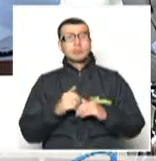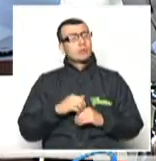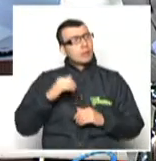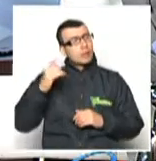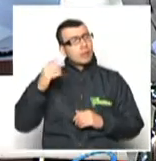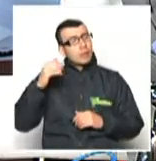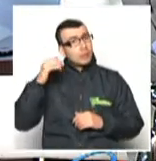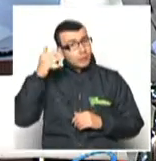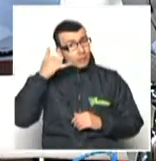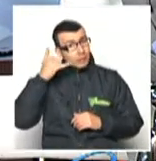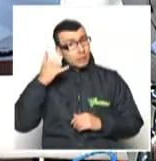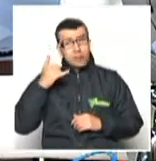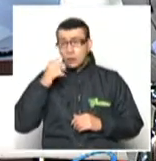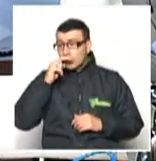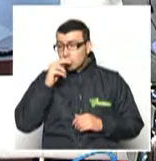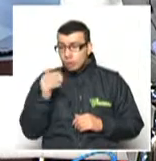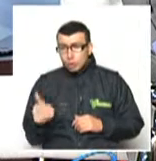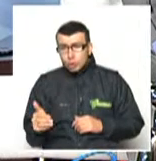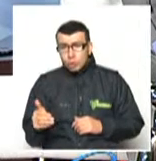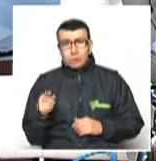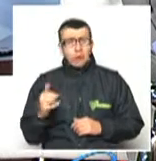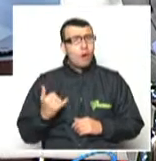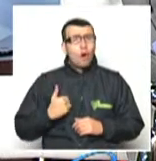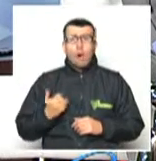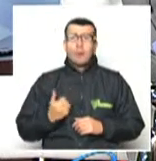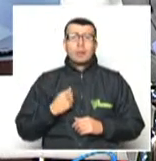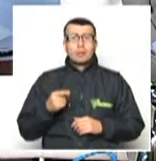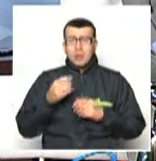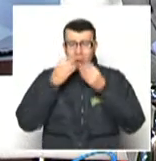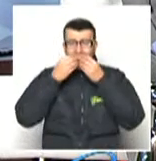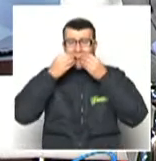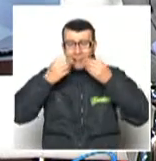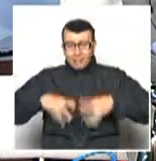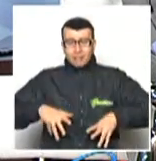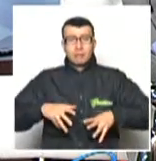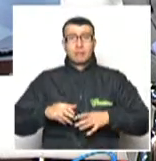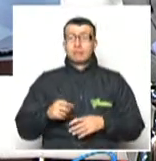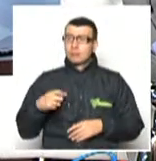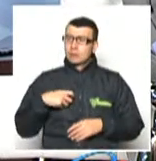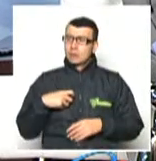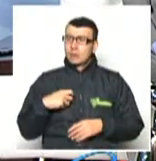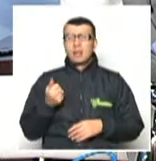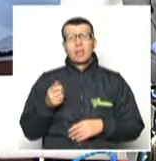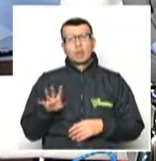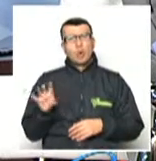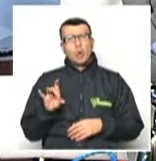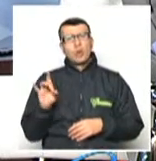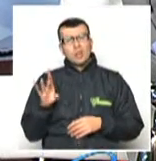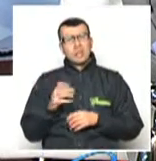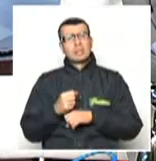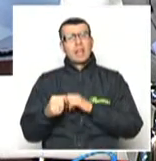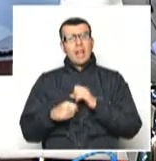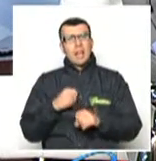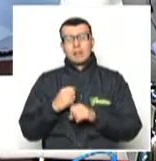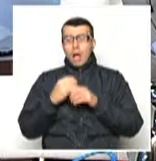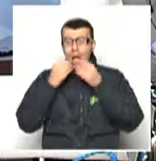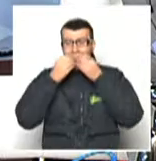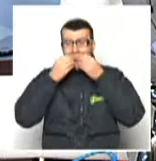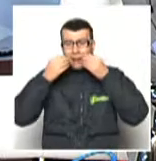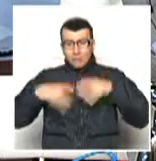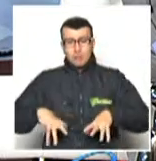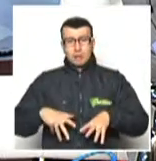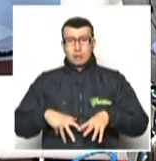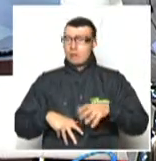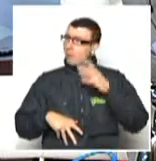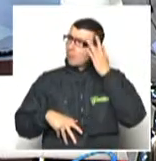niño perdió la dentadura desde muy jovencito, tenía como 14, 15 años. ¿Y por